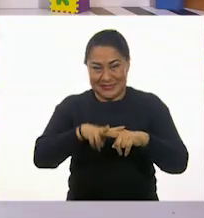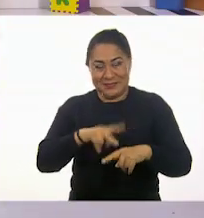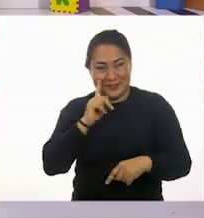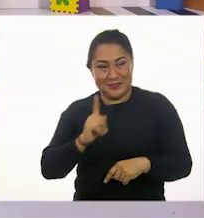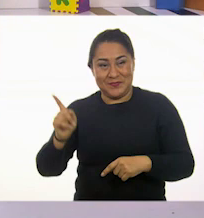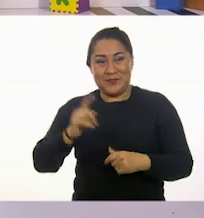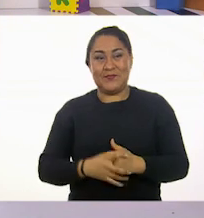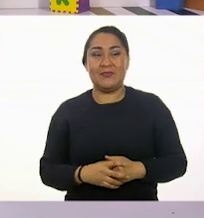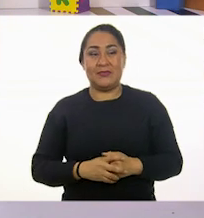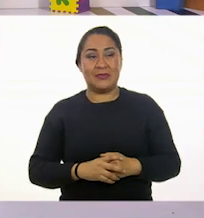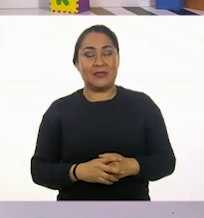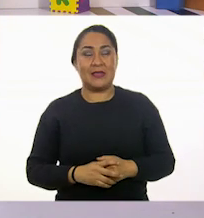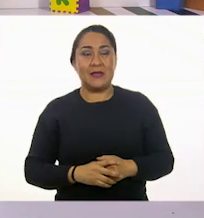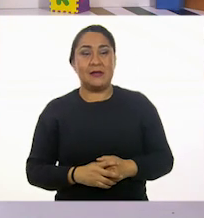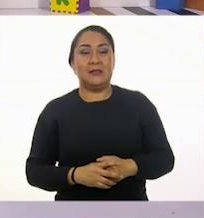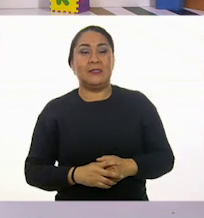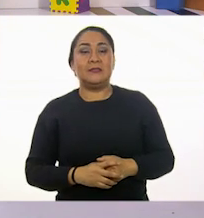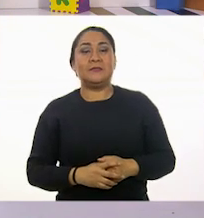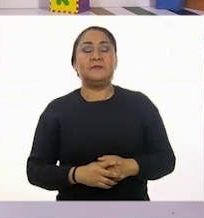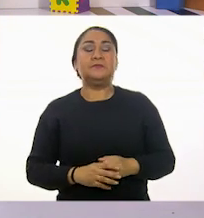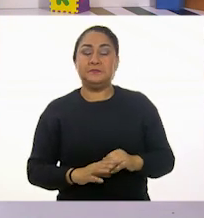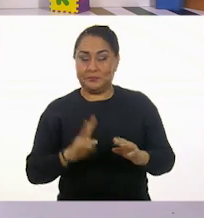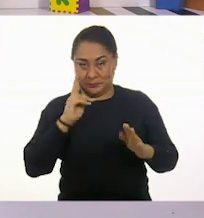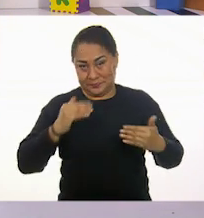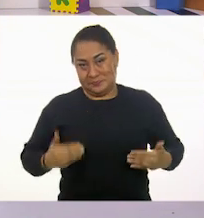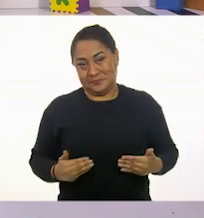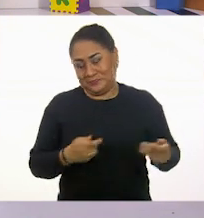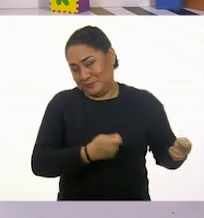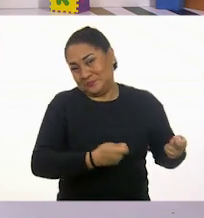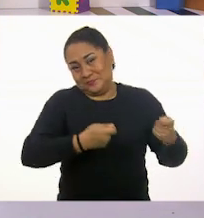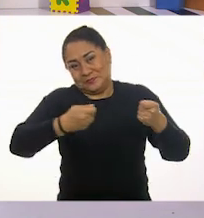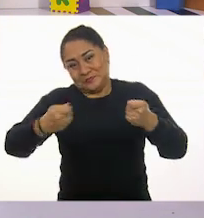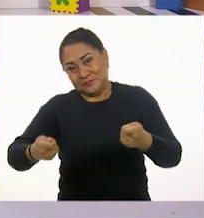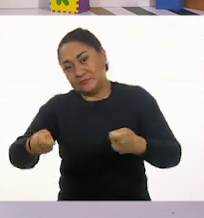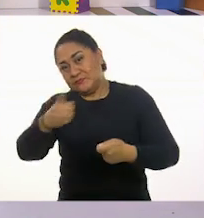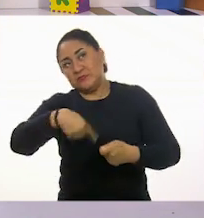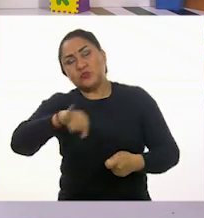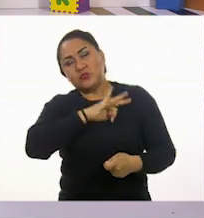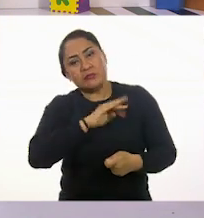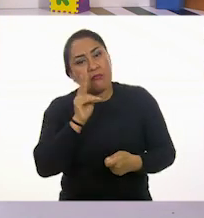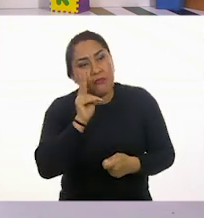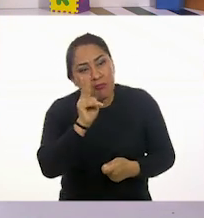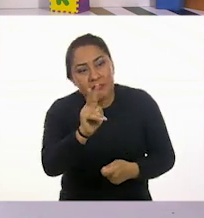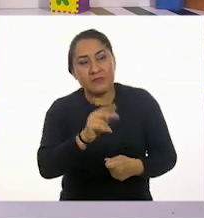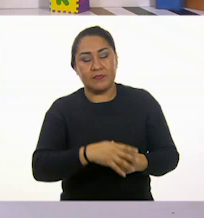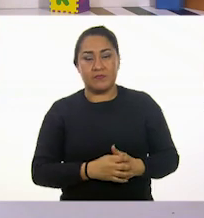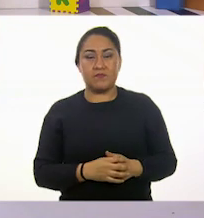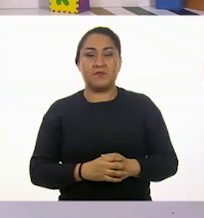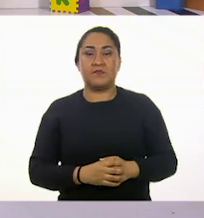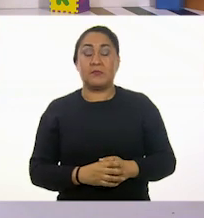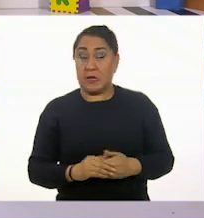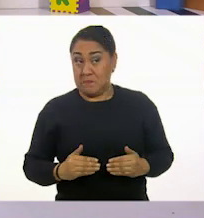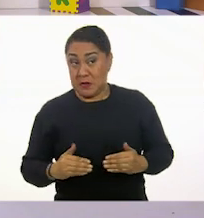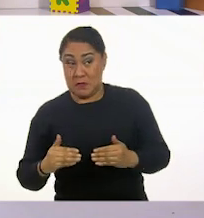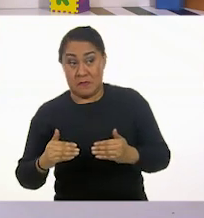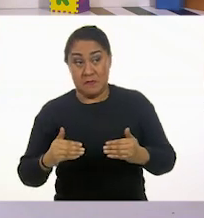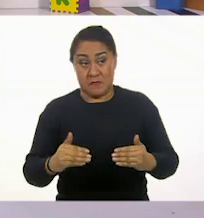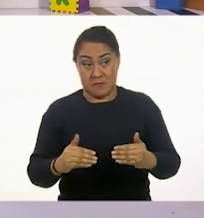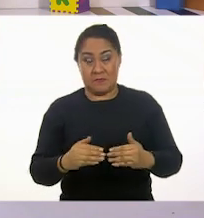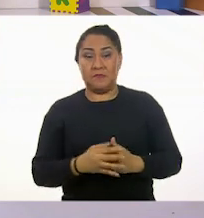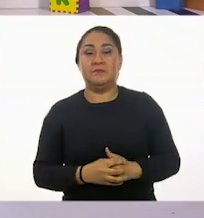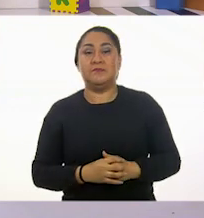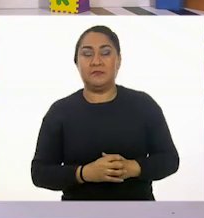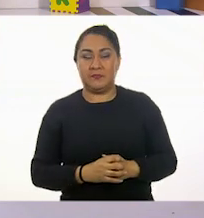Ay, para eso trajiste esto. Vamos a pasarlo adelante Ok. para que todos lo puedan apreciar mejor. ¿Aquí o más adelante? Aquí,